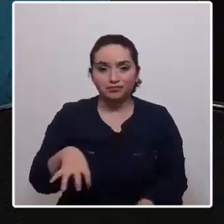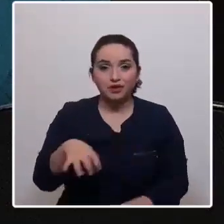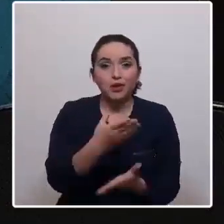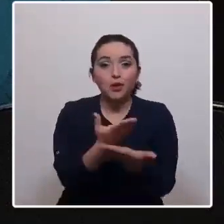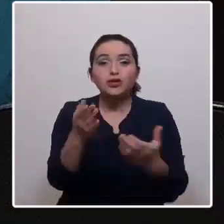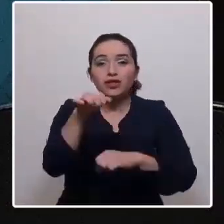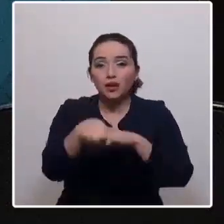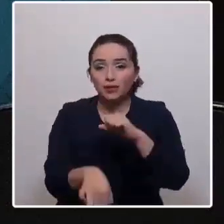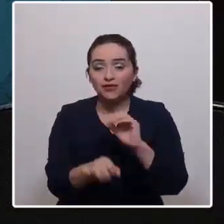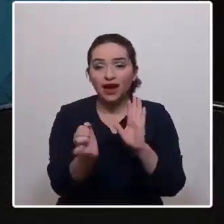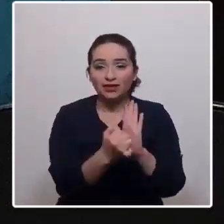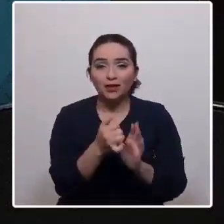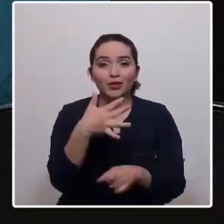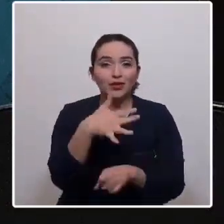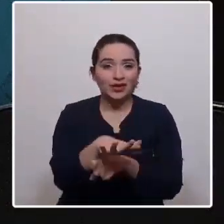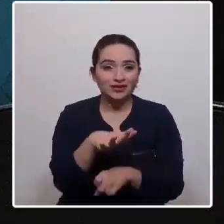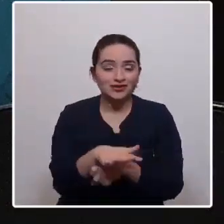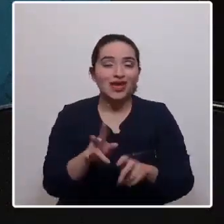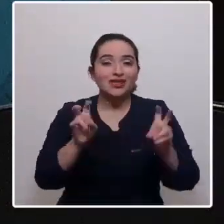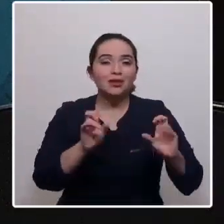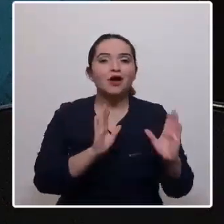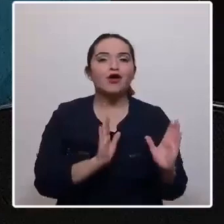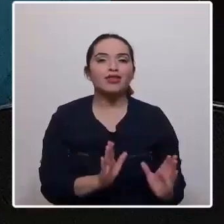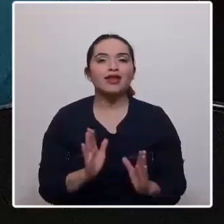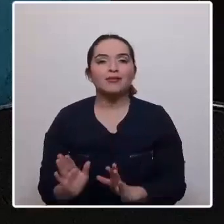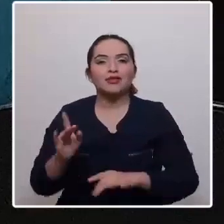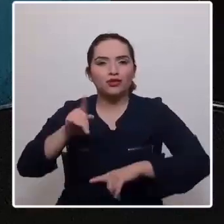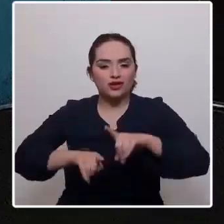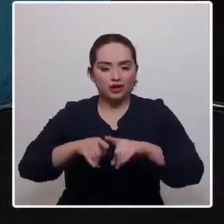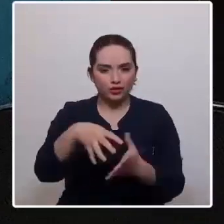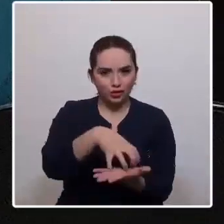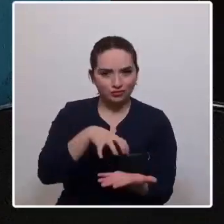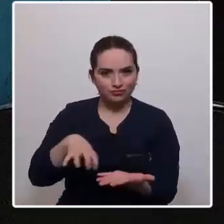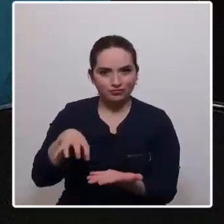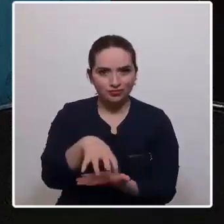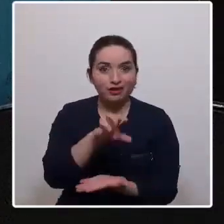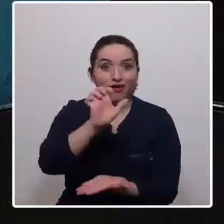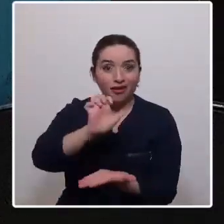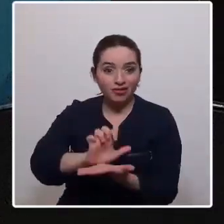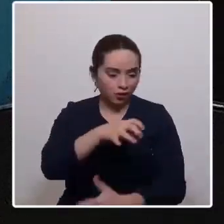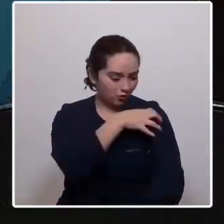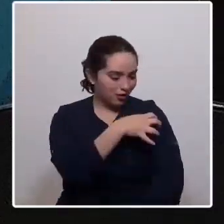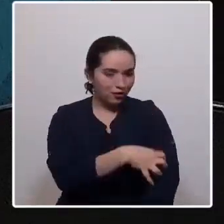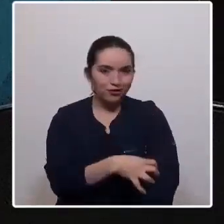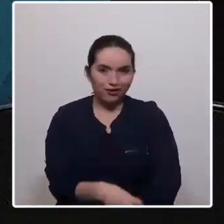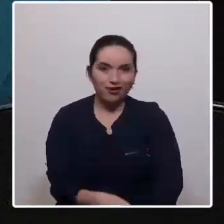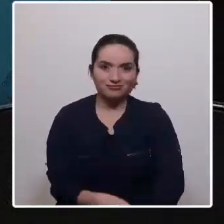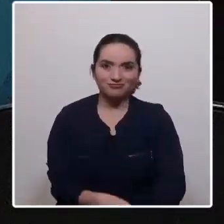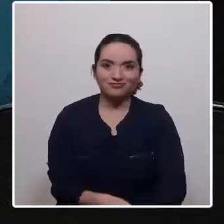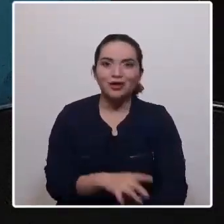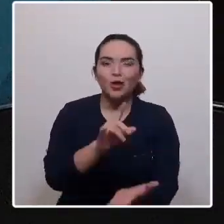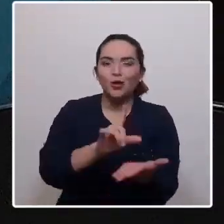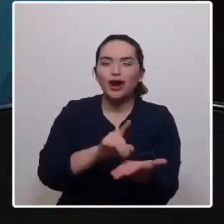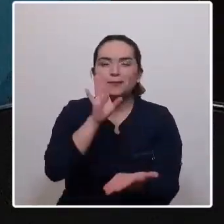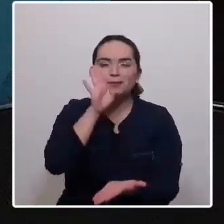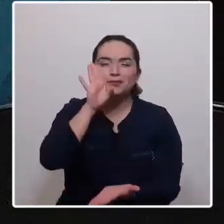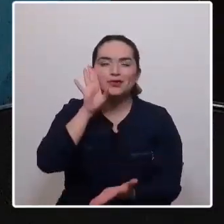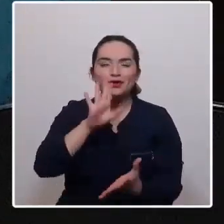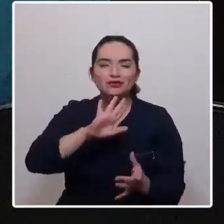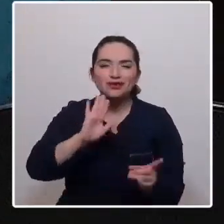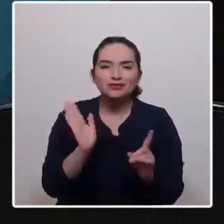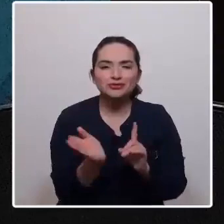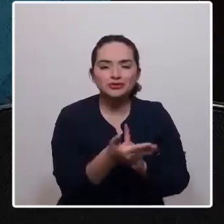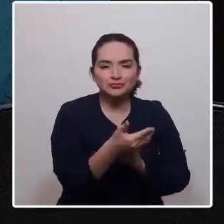el artículo 15 sobre el ordenamiento territorial, para que los estados regionales consideren las áreas de protección ambiental y cultural